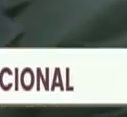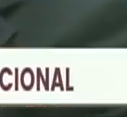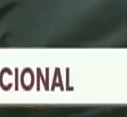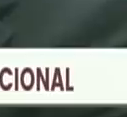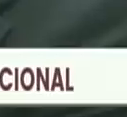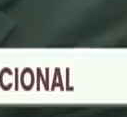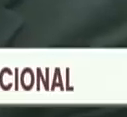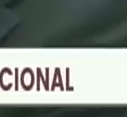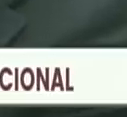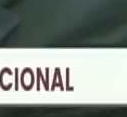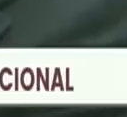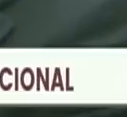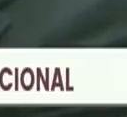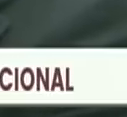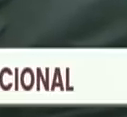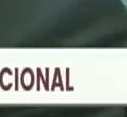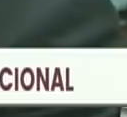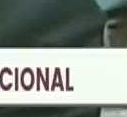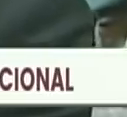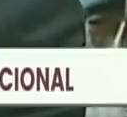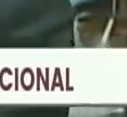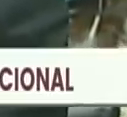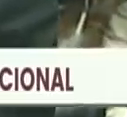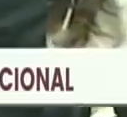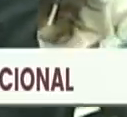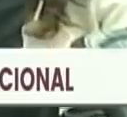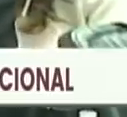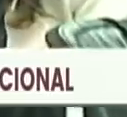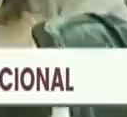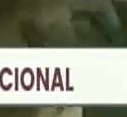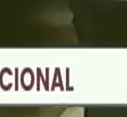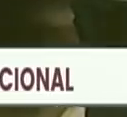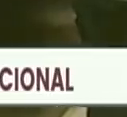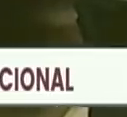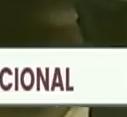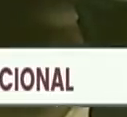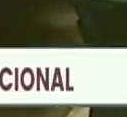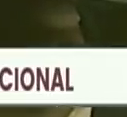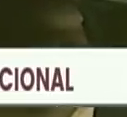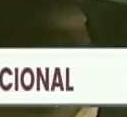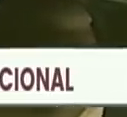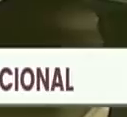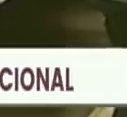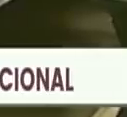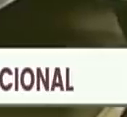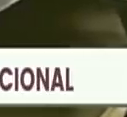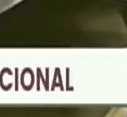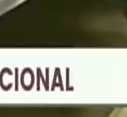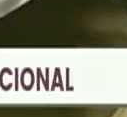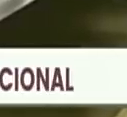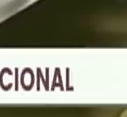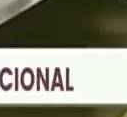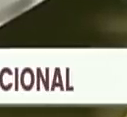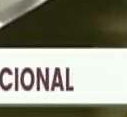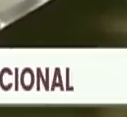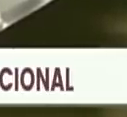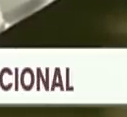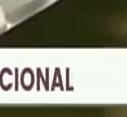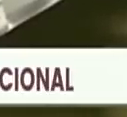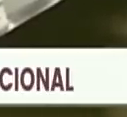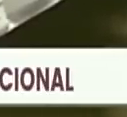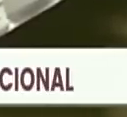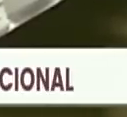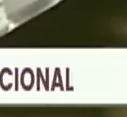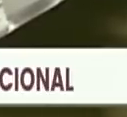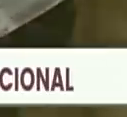un todo. Entonces, cuando uno agarra y lanza una cruzada para detener a estos delincuentes, se declaran